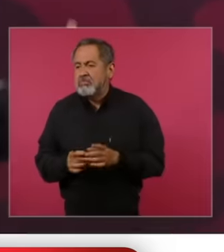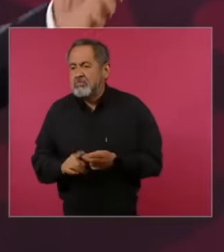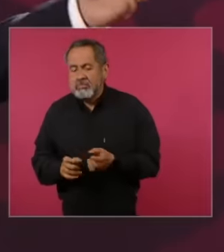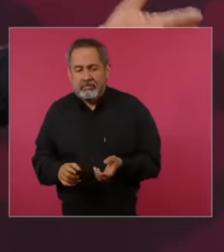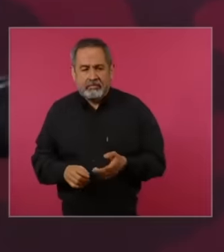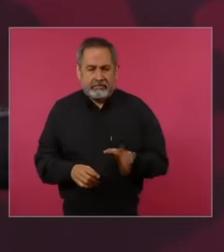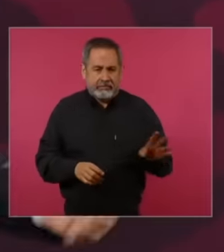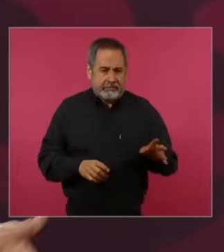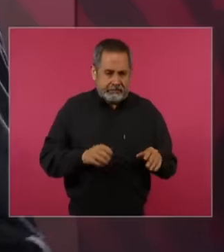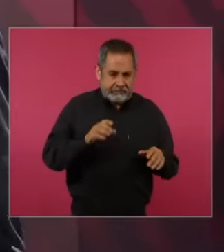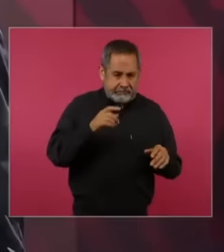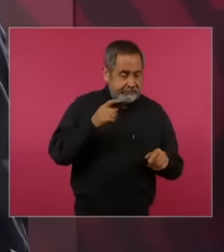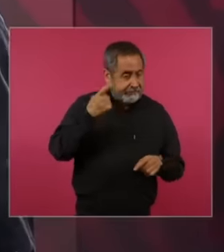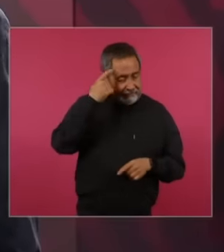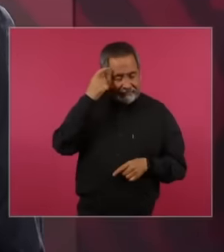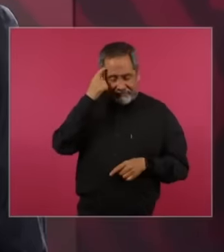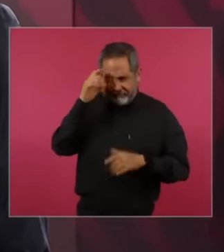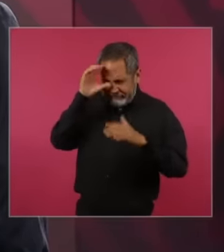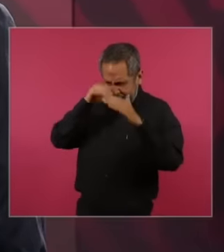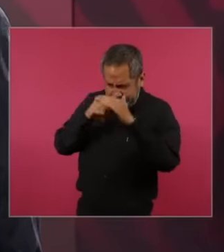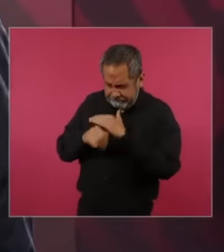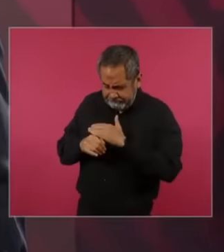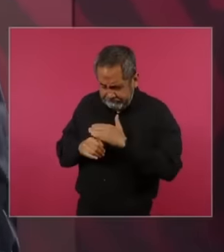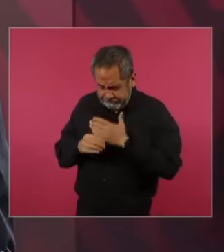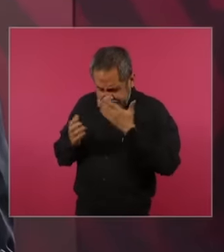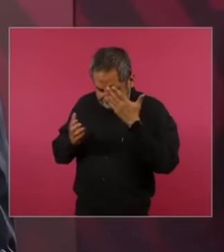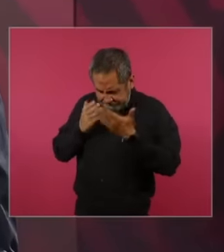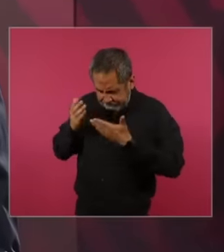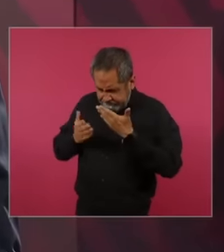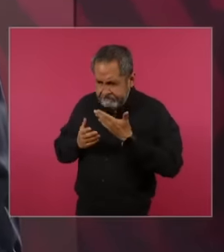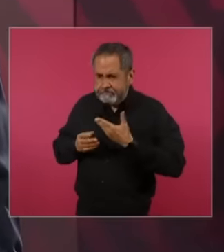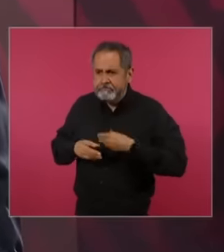Es la ciencia al servicio